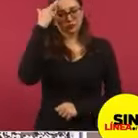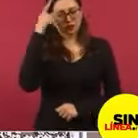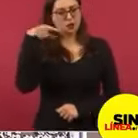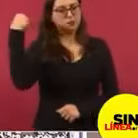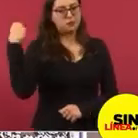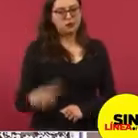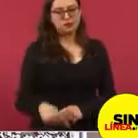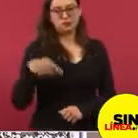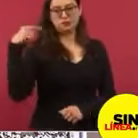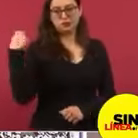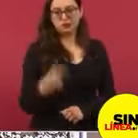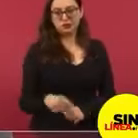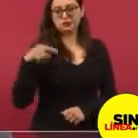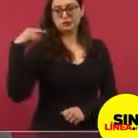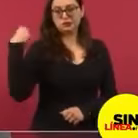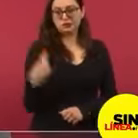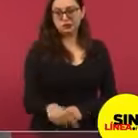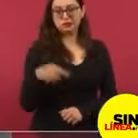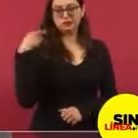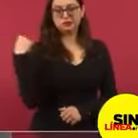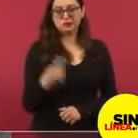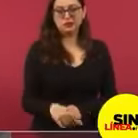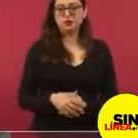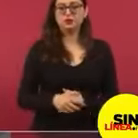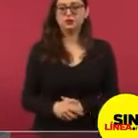o lo venían a ver aquí,